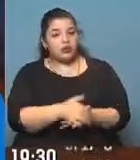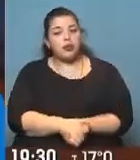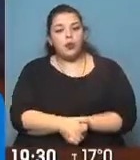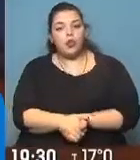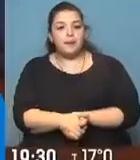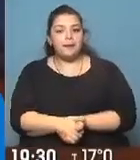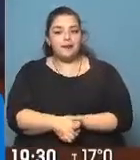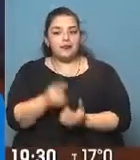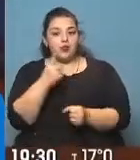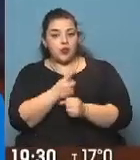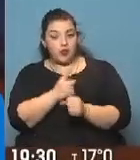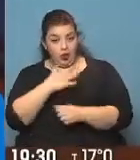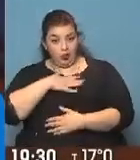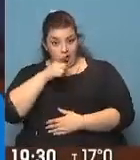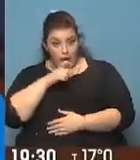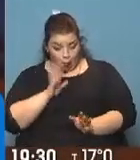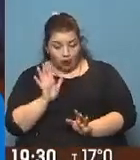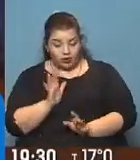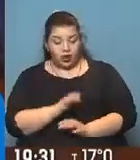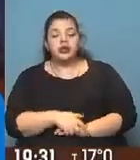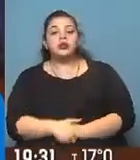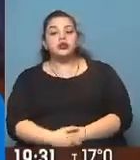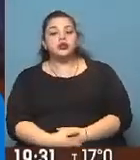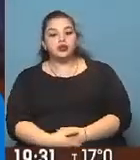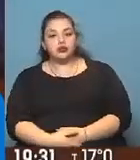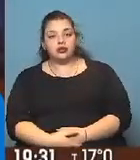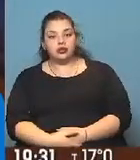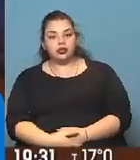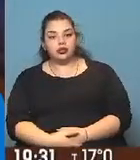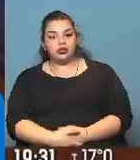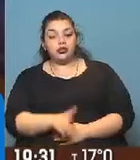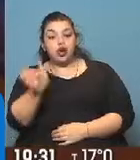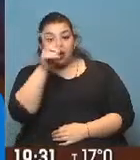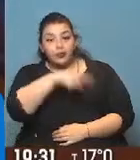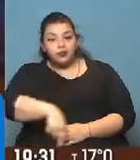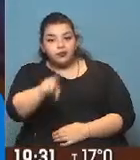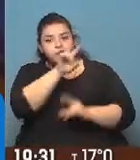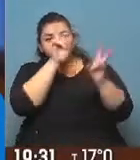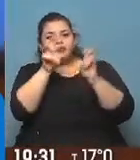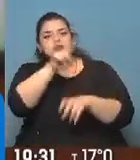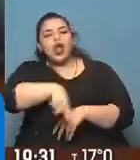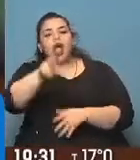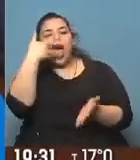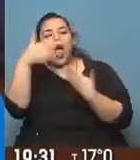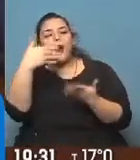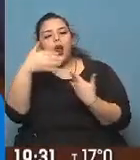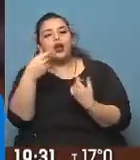es qué todas estas consignas de las que están hablando